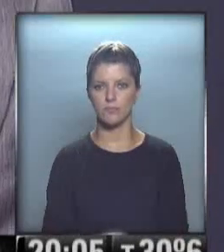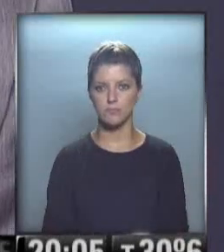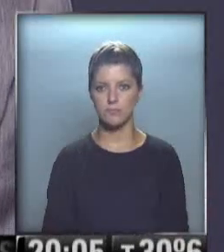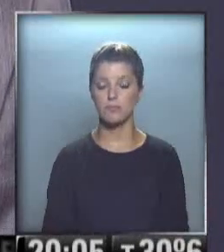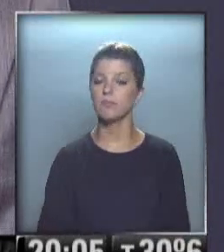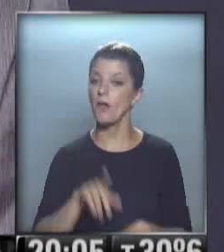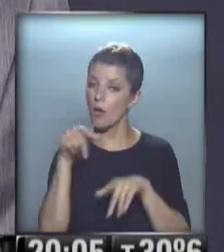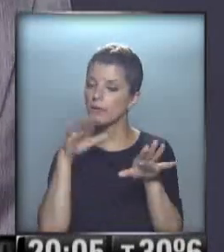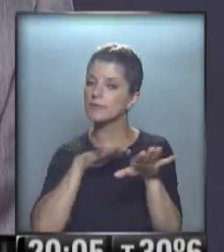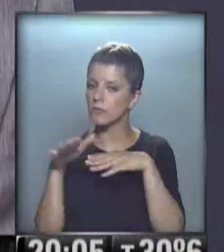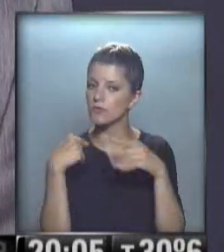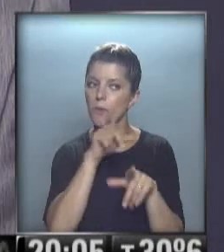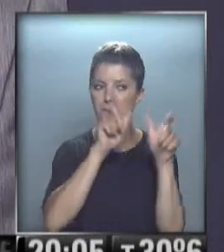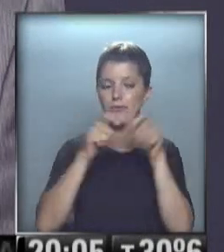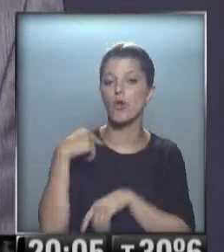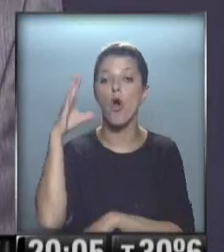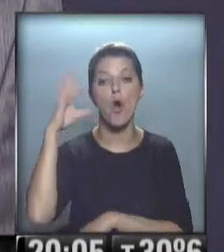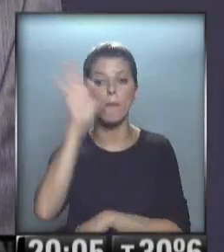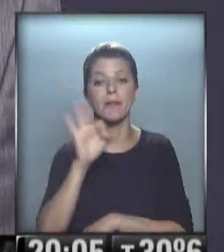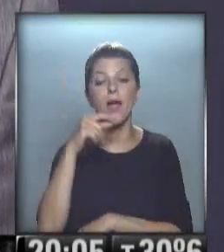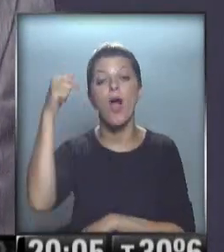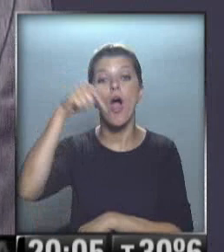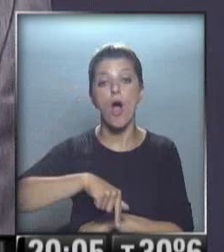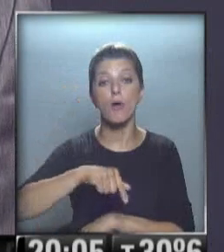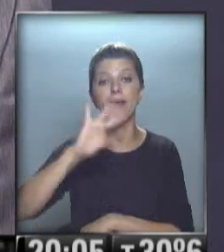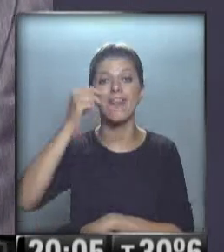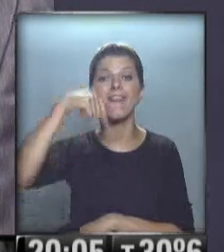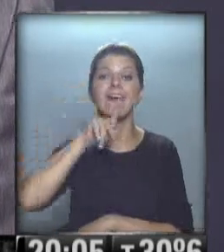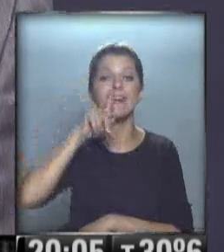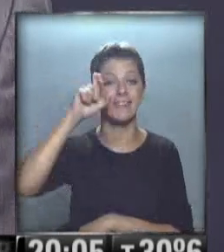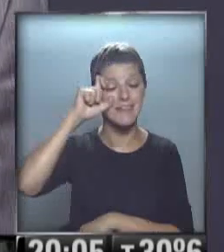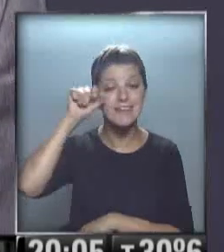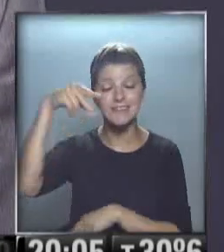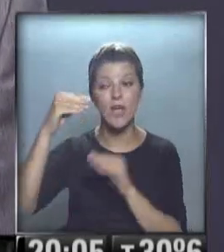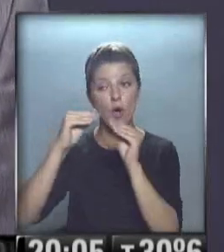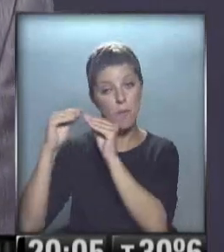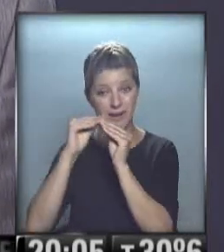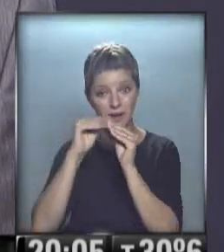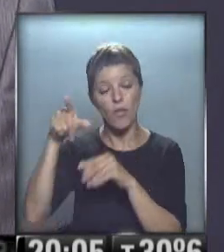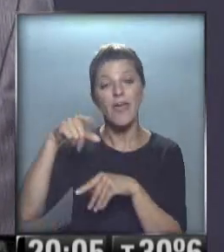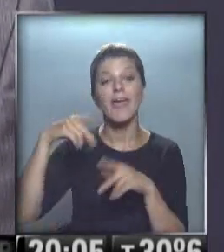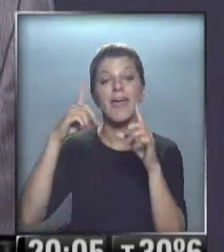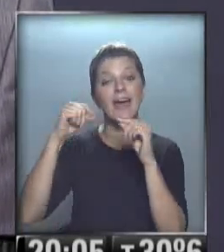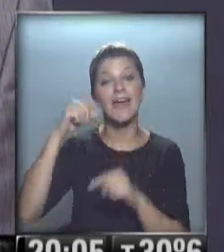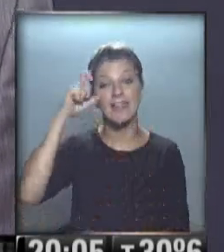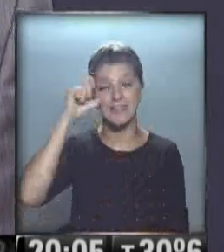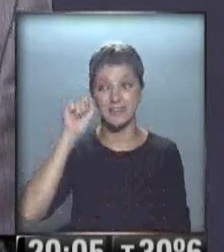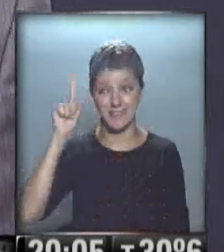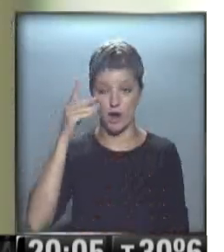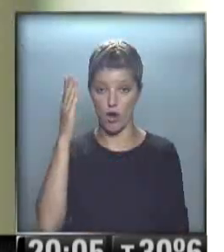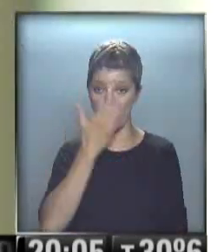Repercusiones por lo sucedido en la provincia de Córdoba. Ahora es testimonio de Dante Leguizamón, colega, es periodista de Canal 10 de esa provincia, y esto